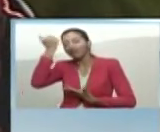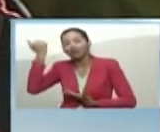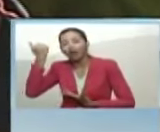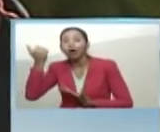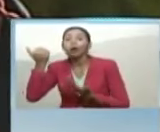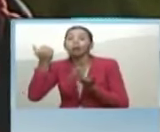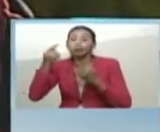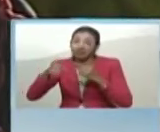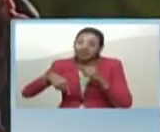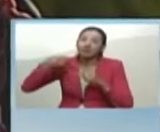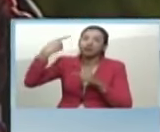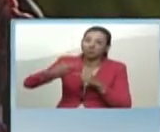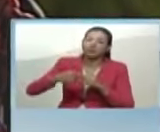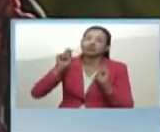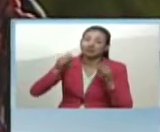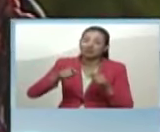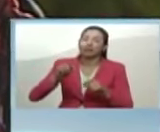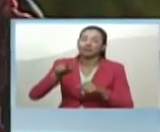que fueron las pensiones, pues.